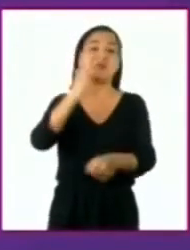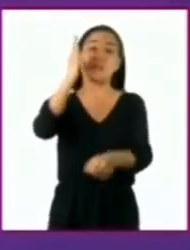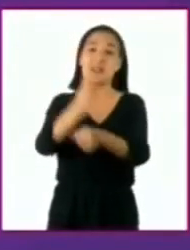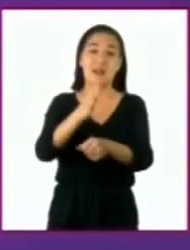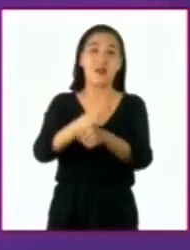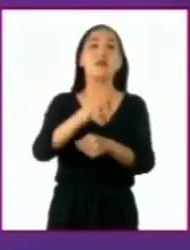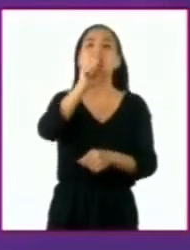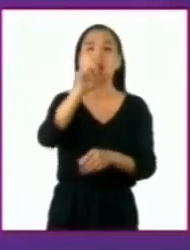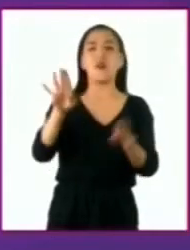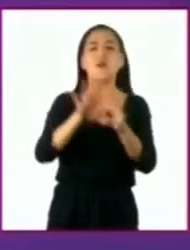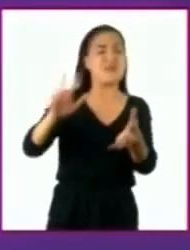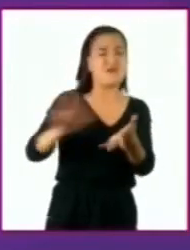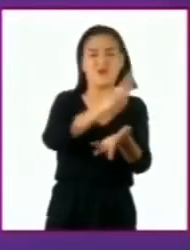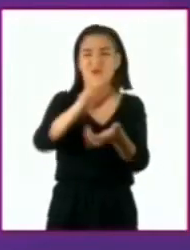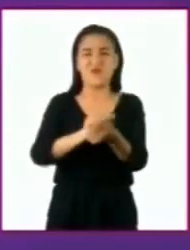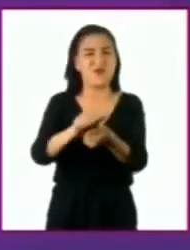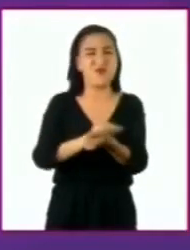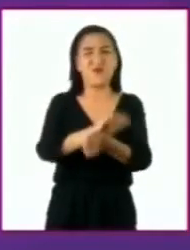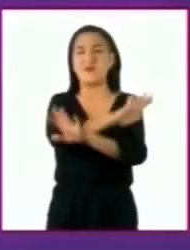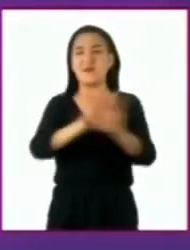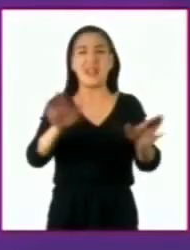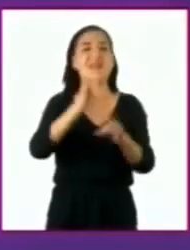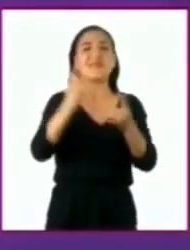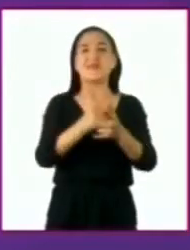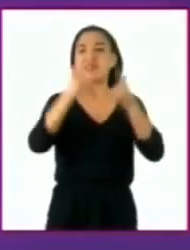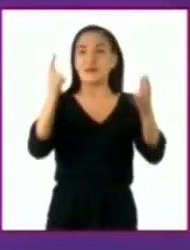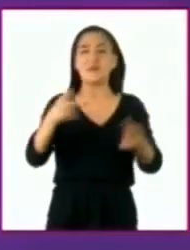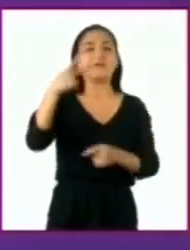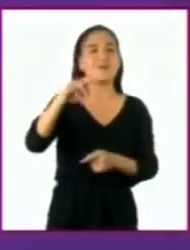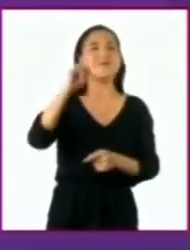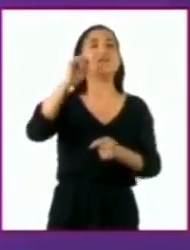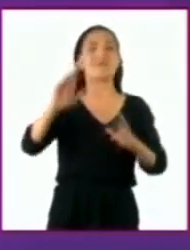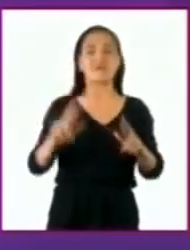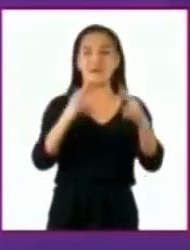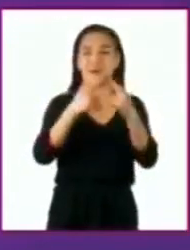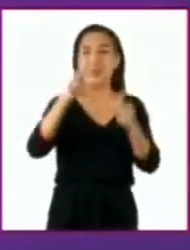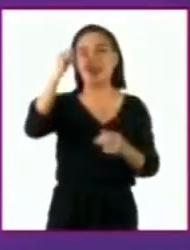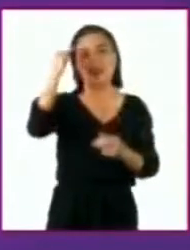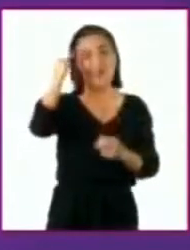así borrar la historia y la visión religiosa de los indígenas.